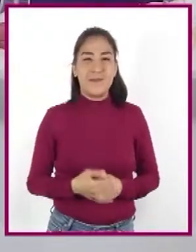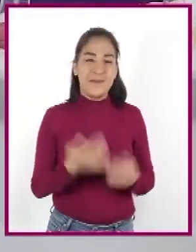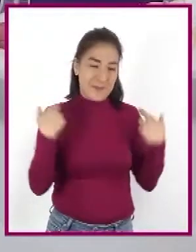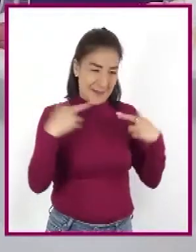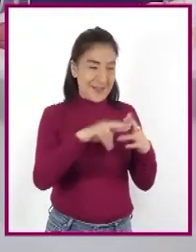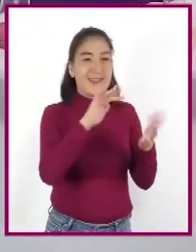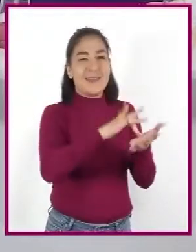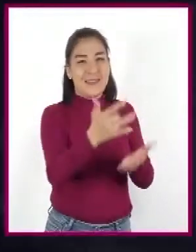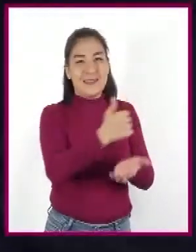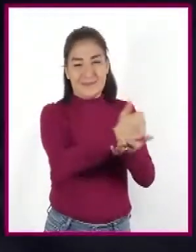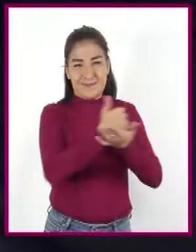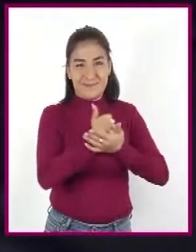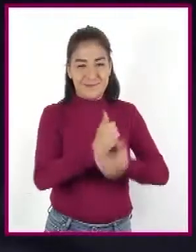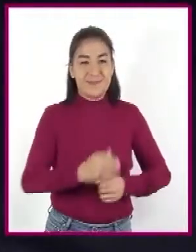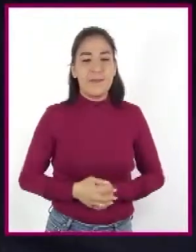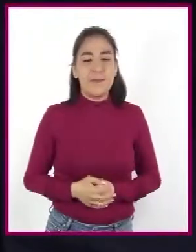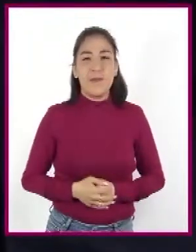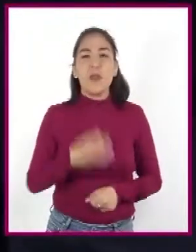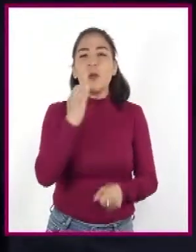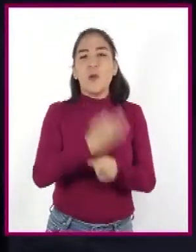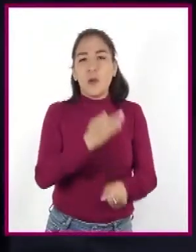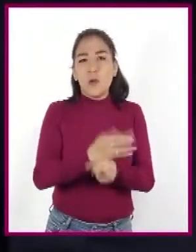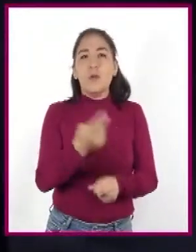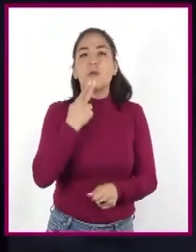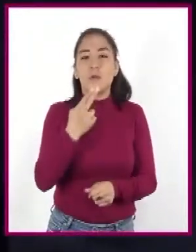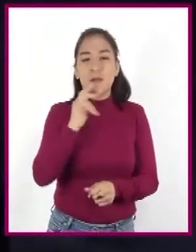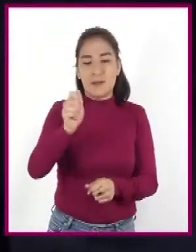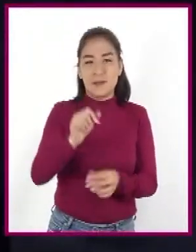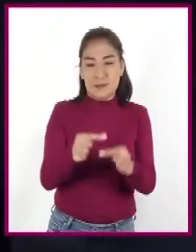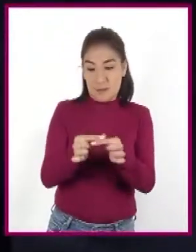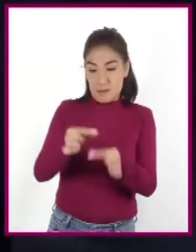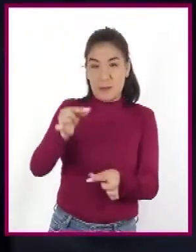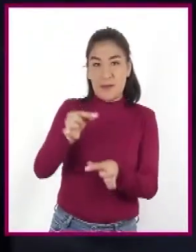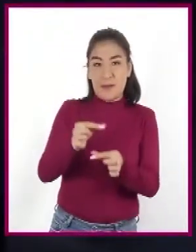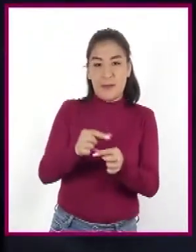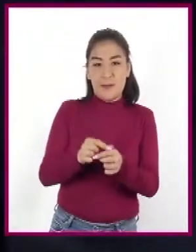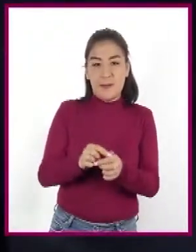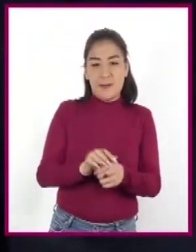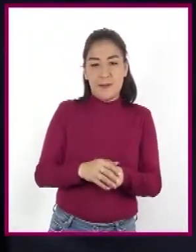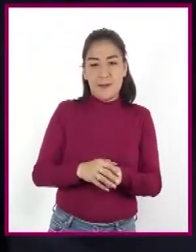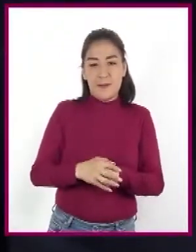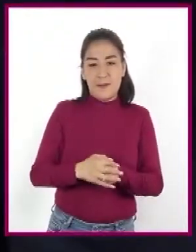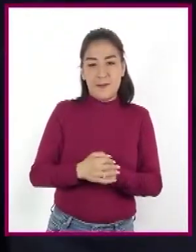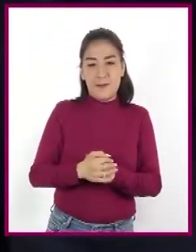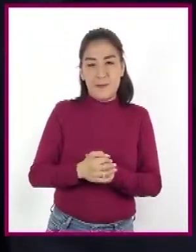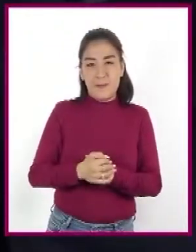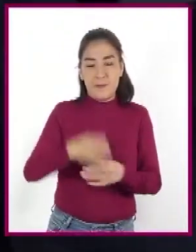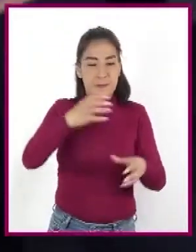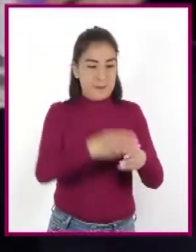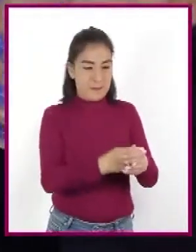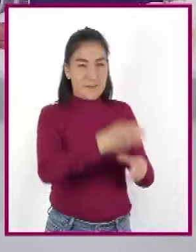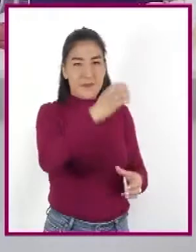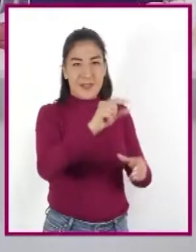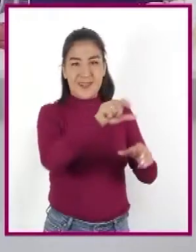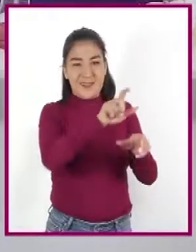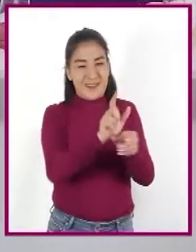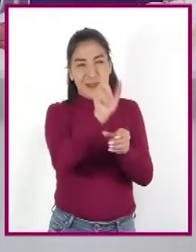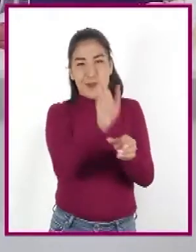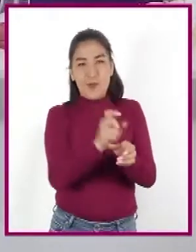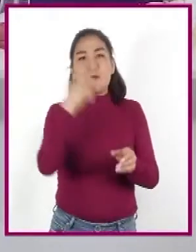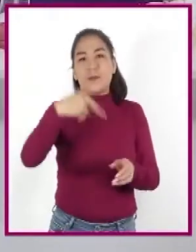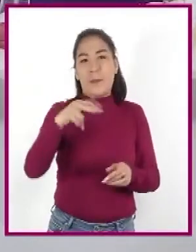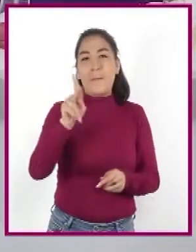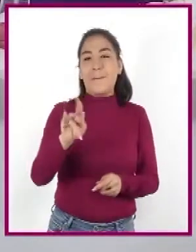maestro. Estamos utilizando una piceta, como ustedes pueden ver, para poder llenar un poco más de agua. Gracias, maestro.